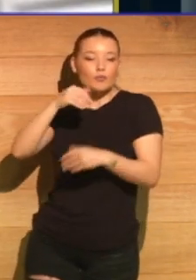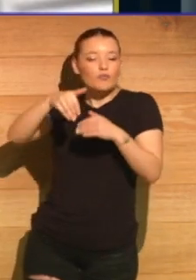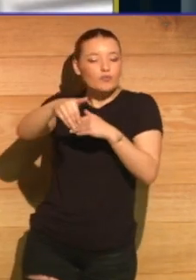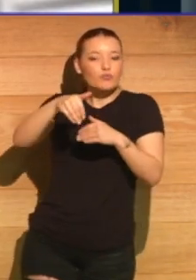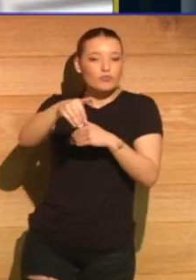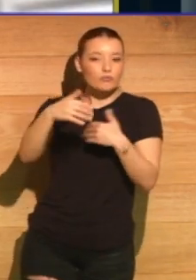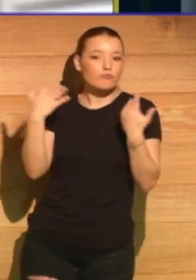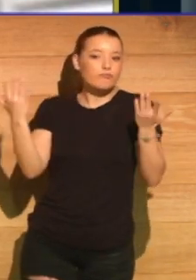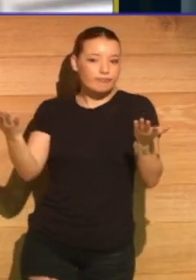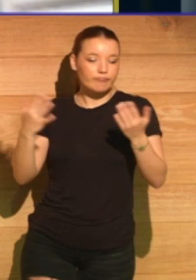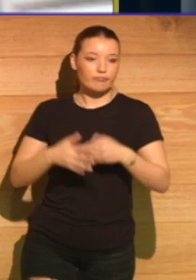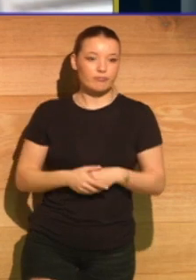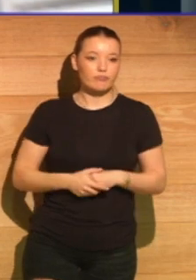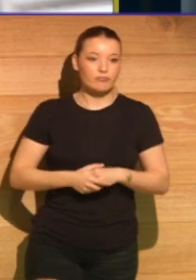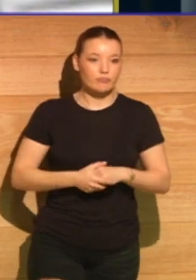al cielo?